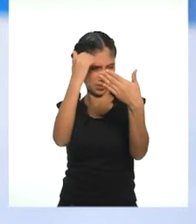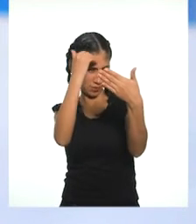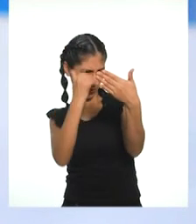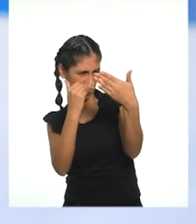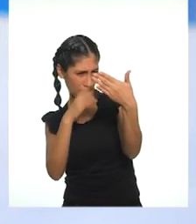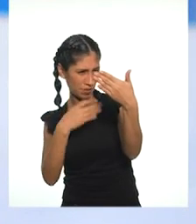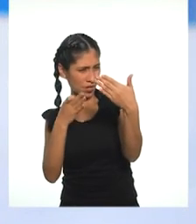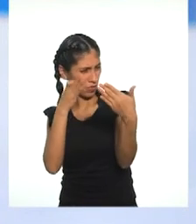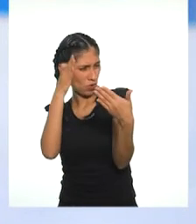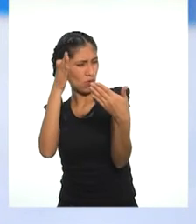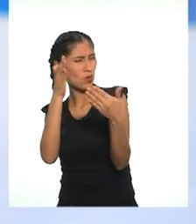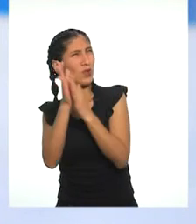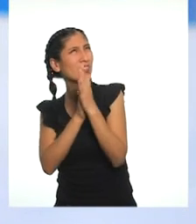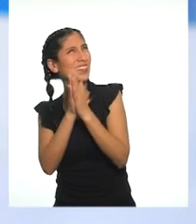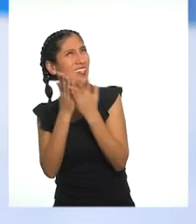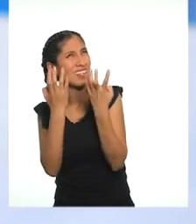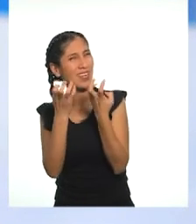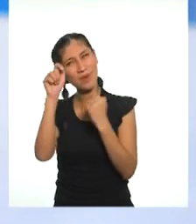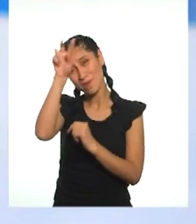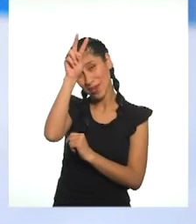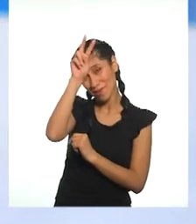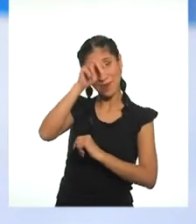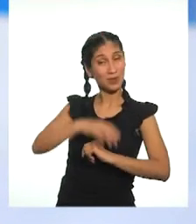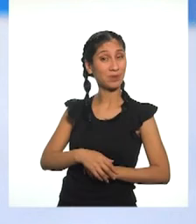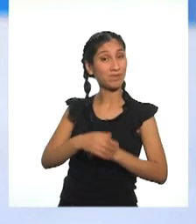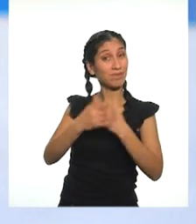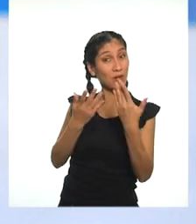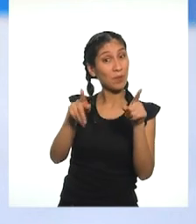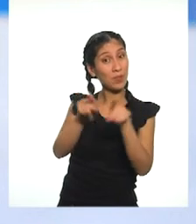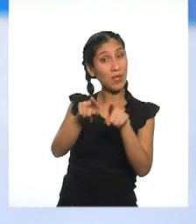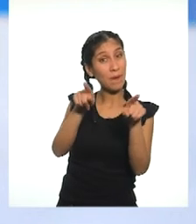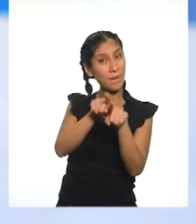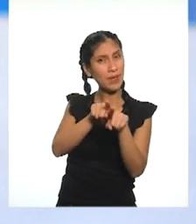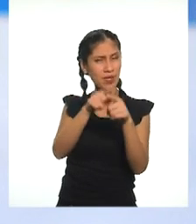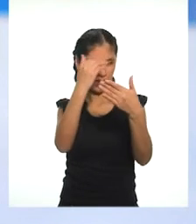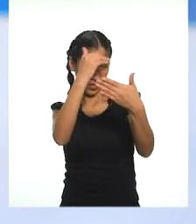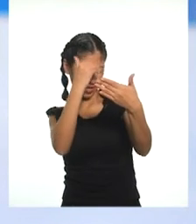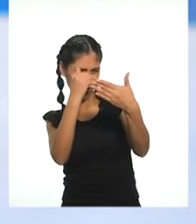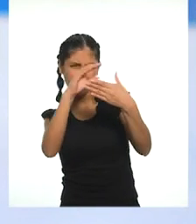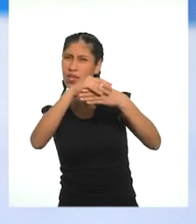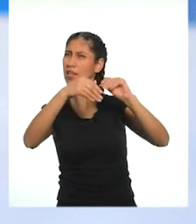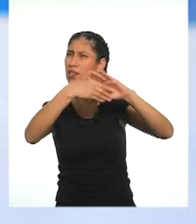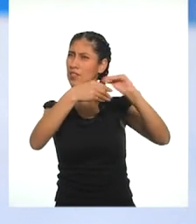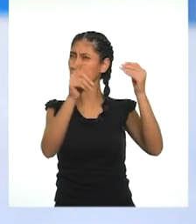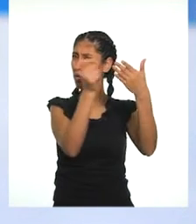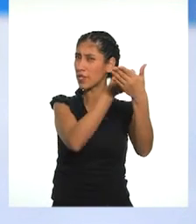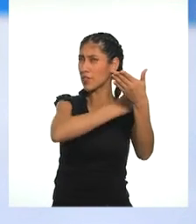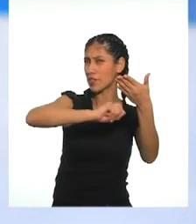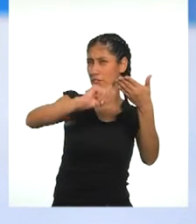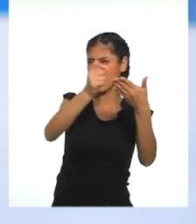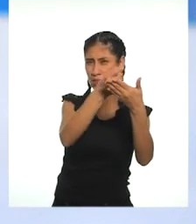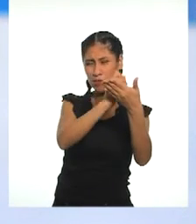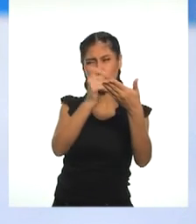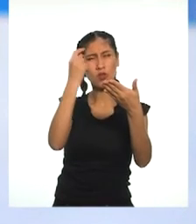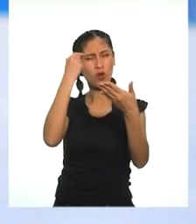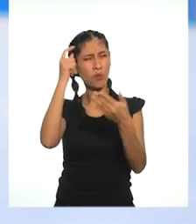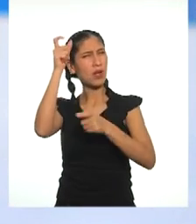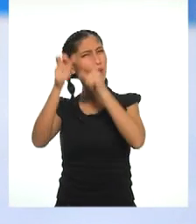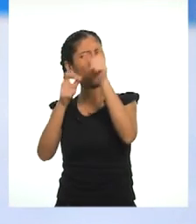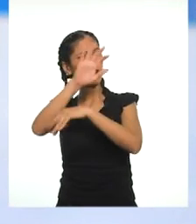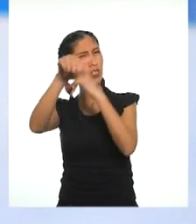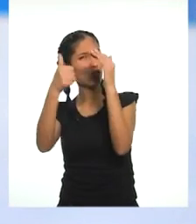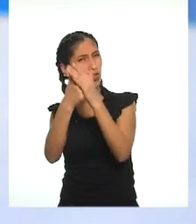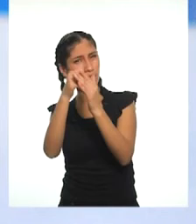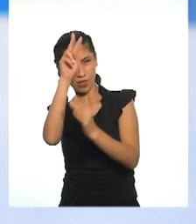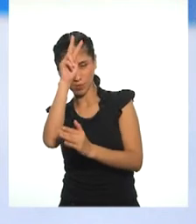ubicándose en el futuro que anhelamos para nuestro Perú, describir situaciones en las que evidencien que las peruanas y peruanos